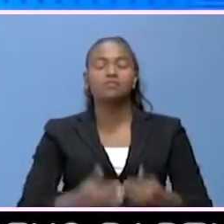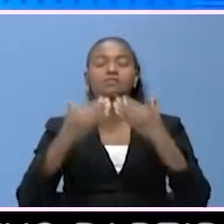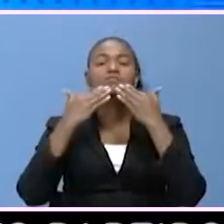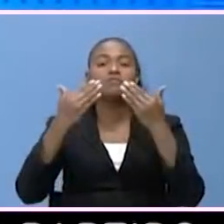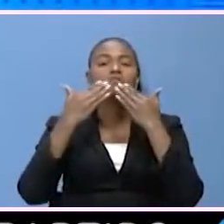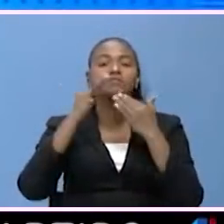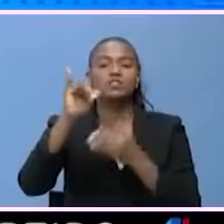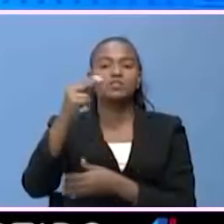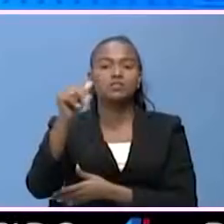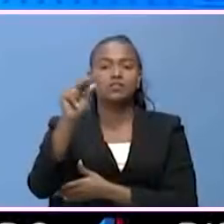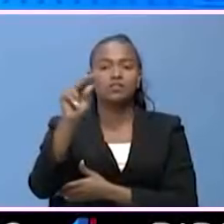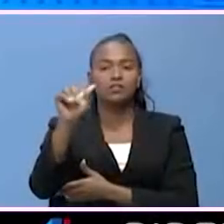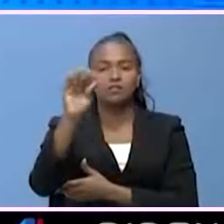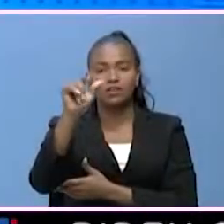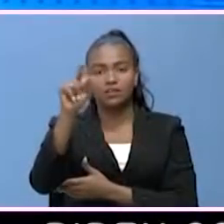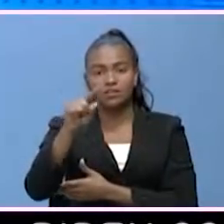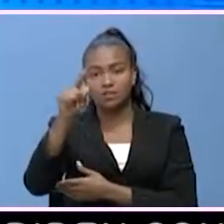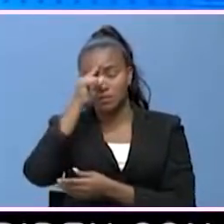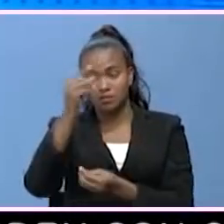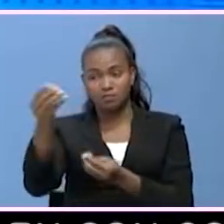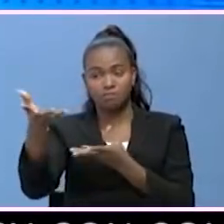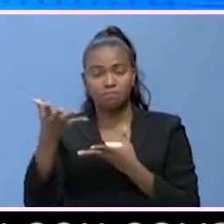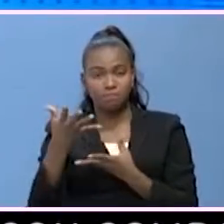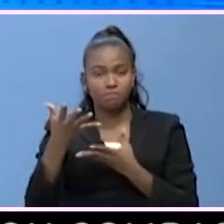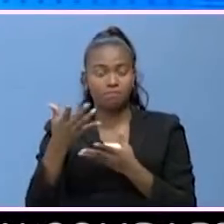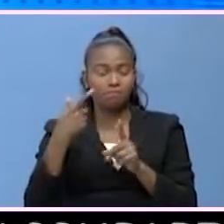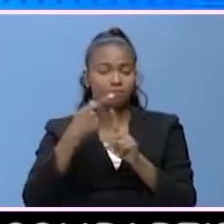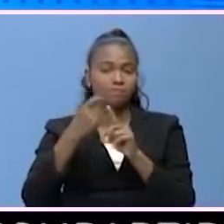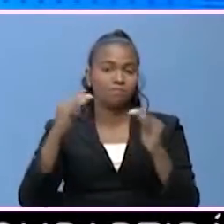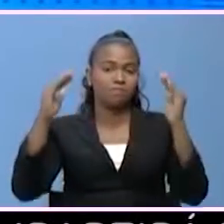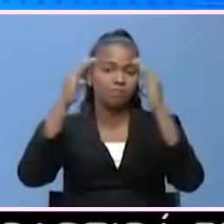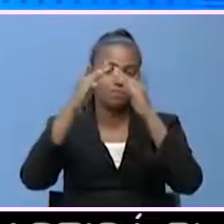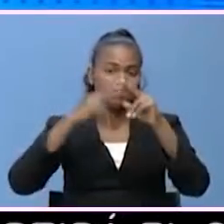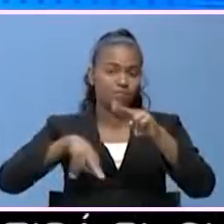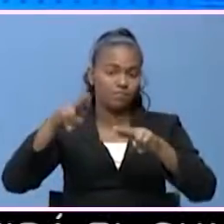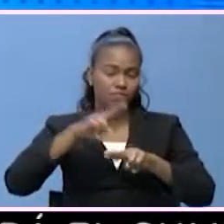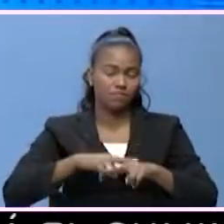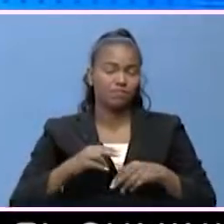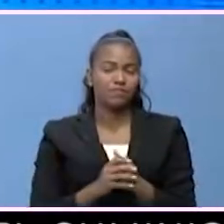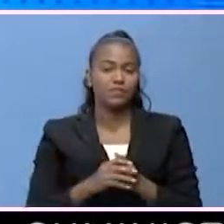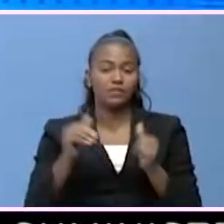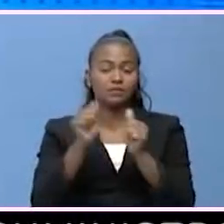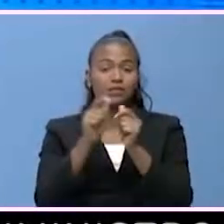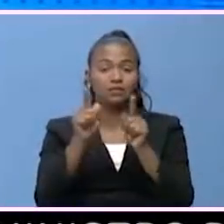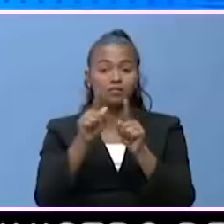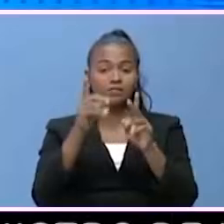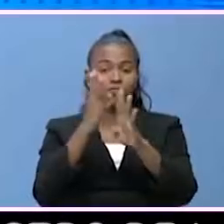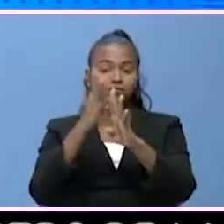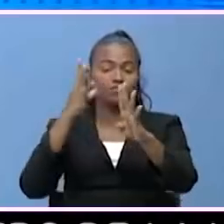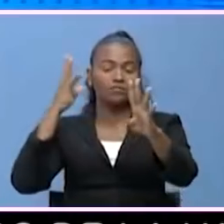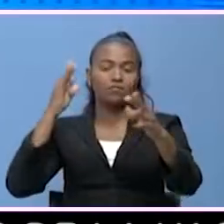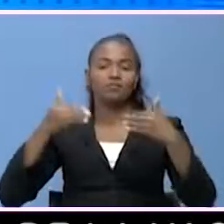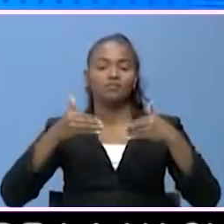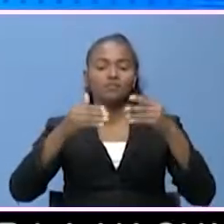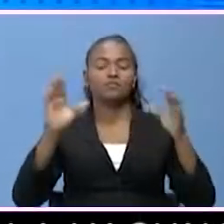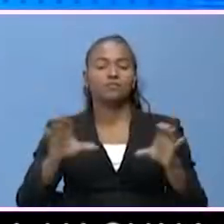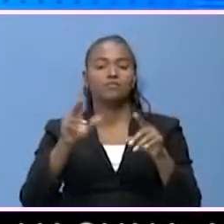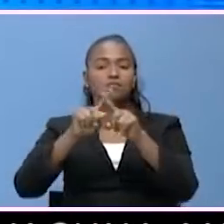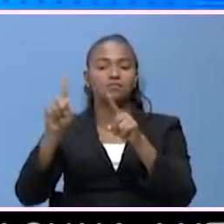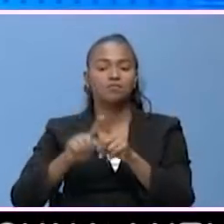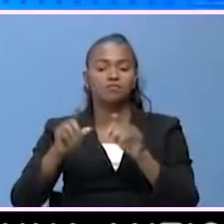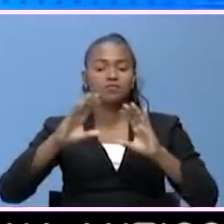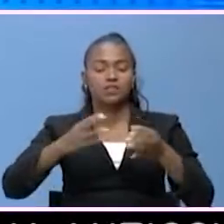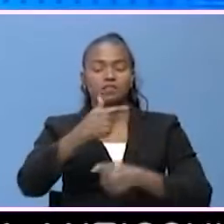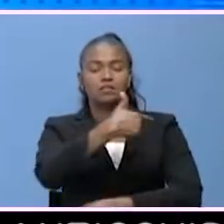Gracias, Joanna Báez, por esta información en directo desde el Palacio Nacional. Señores, y con largas filas, también se lleva a cabo en diversos centros